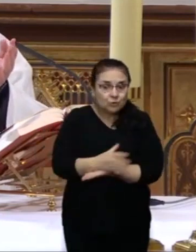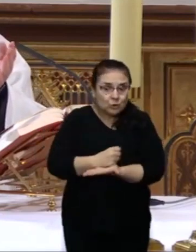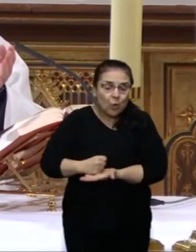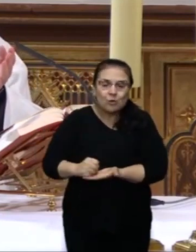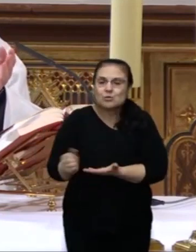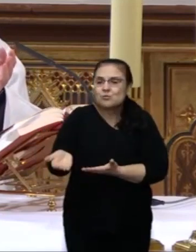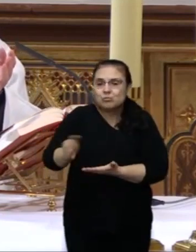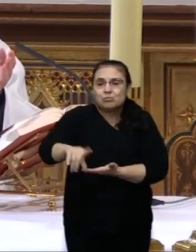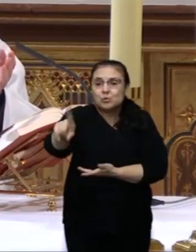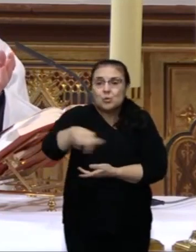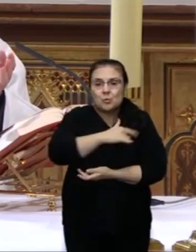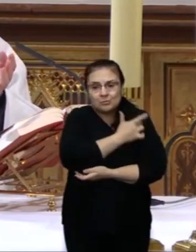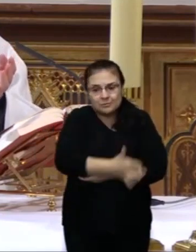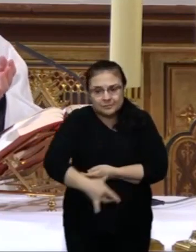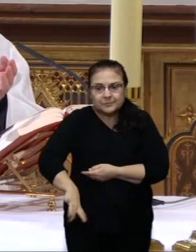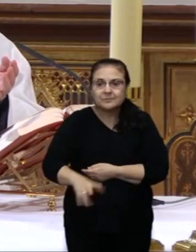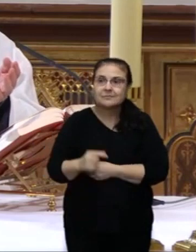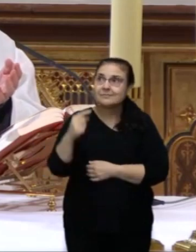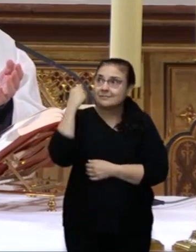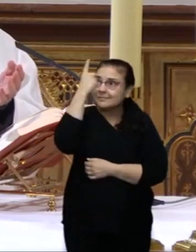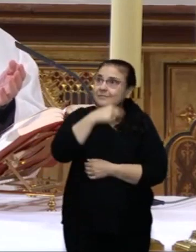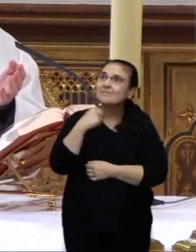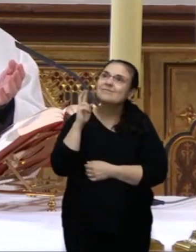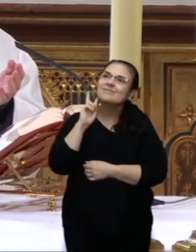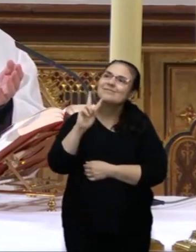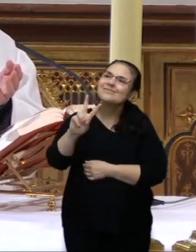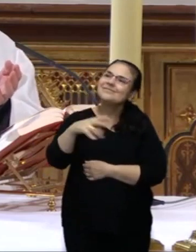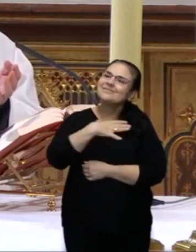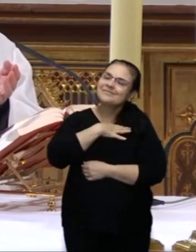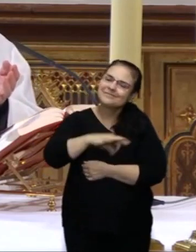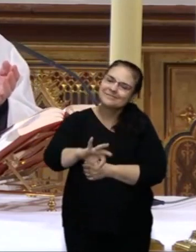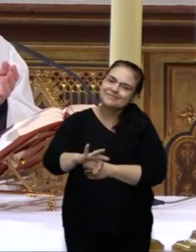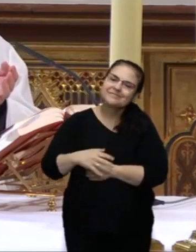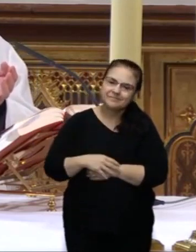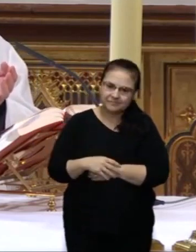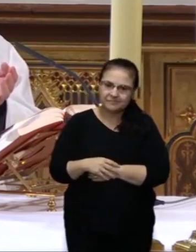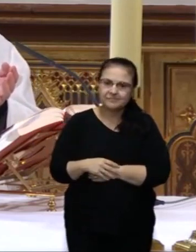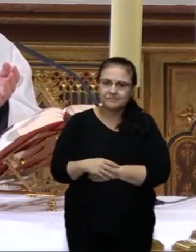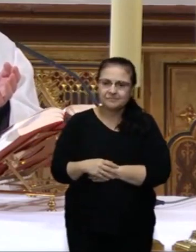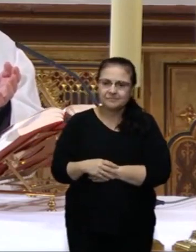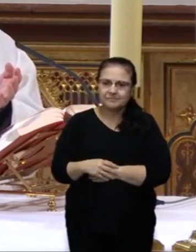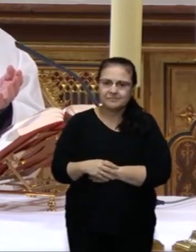han muerto en tu misericordia. Admítelos a contemplar la luz de tu rostro.